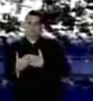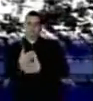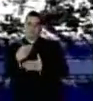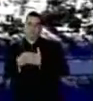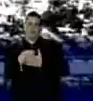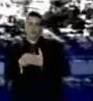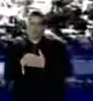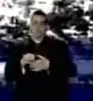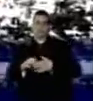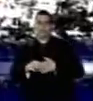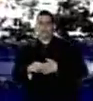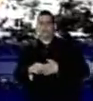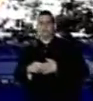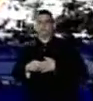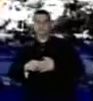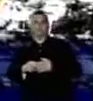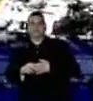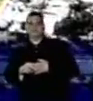economía.